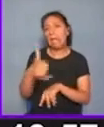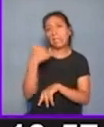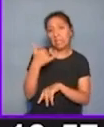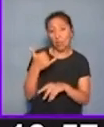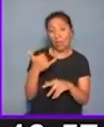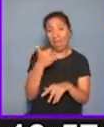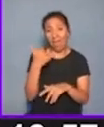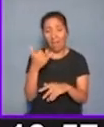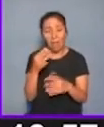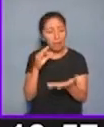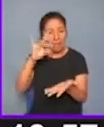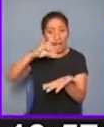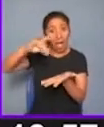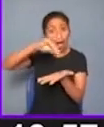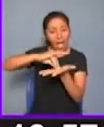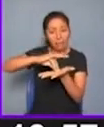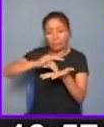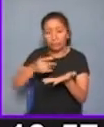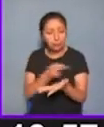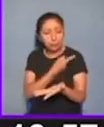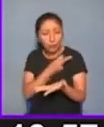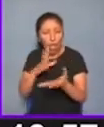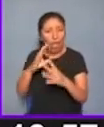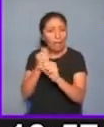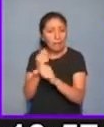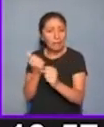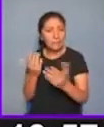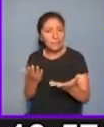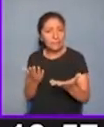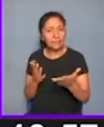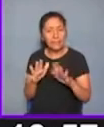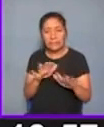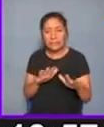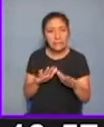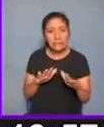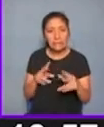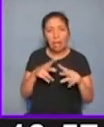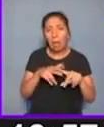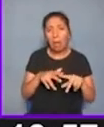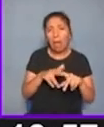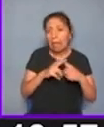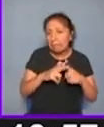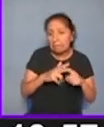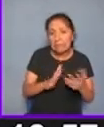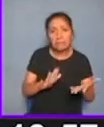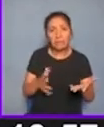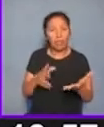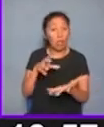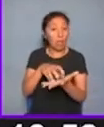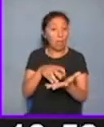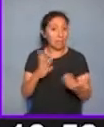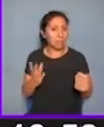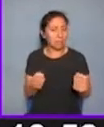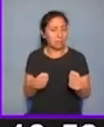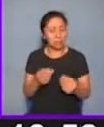mucho los vecinos para ver dónde está el recorrido del colectivo este estaba en mantenimiento la página del de la empresa entonces Bueno vamos a ver